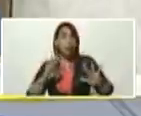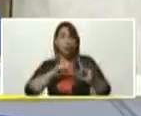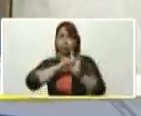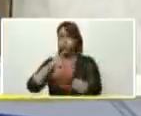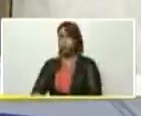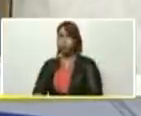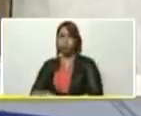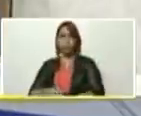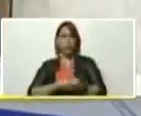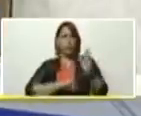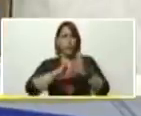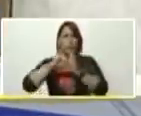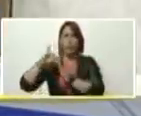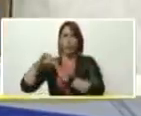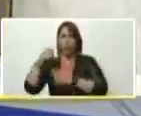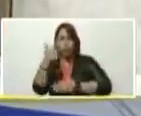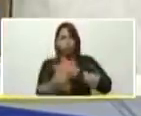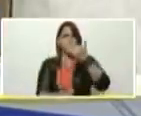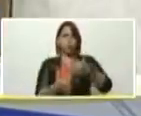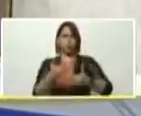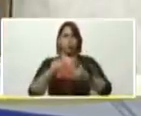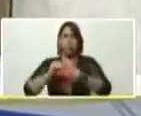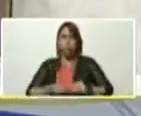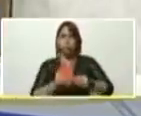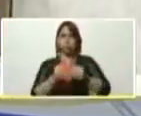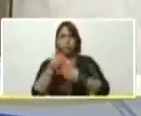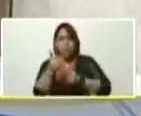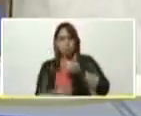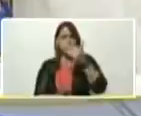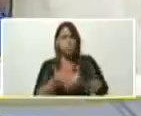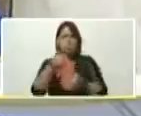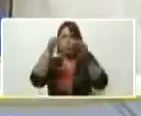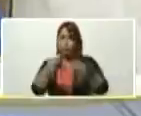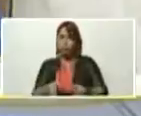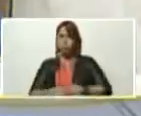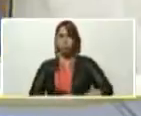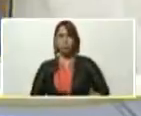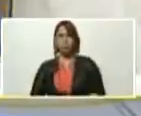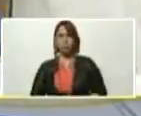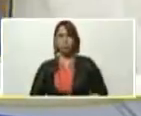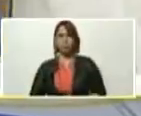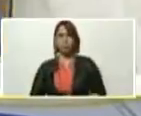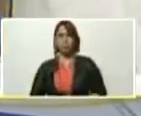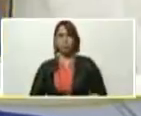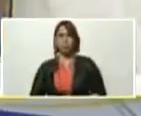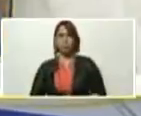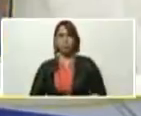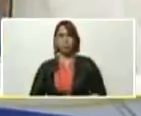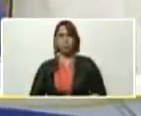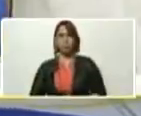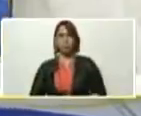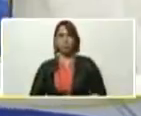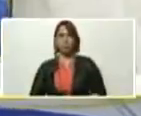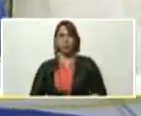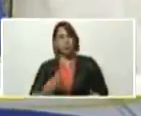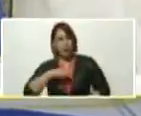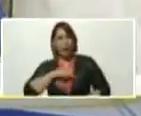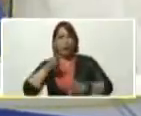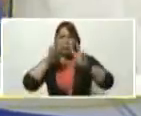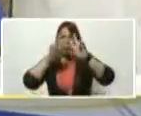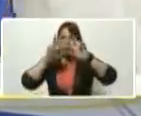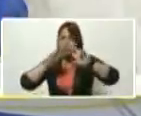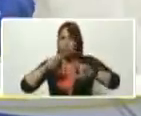ritmo de la recuperación paulatina, progresiva, real, que hoy tenemos. Estamos revisando todo.